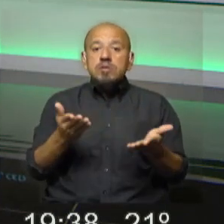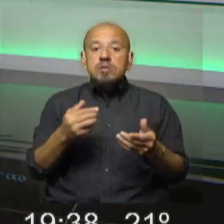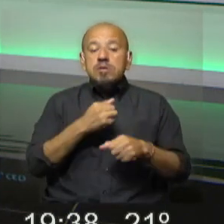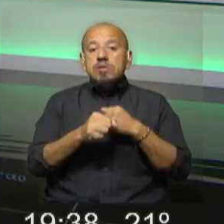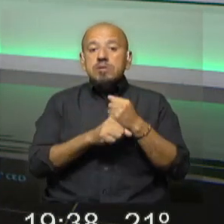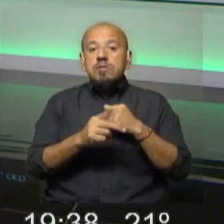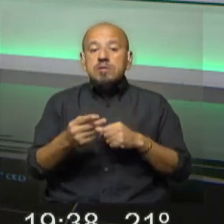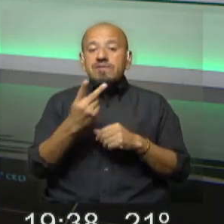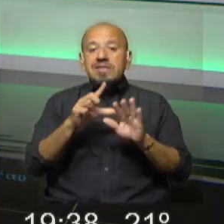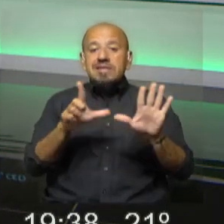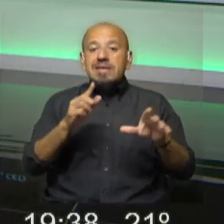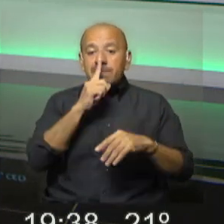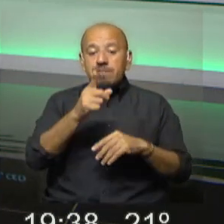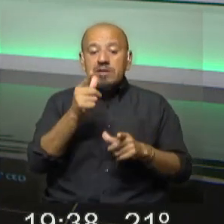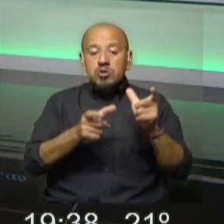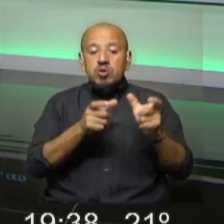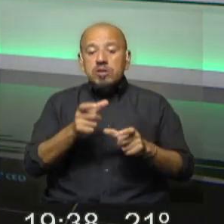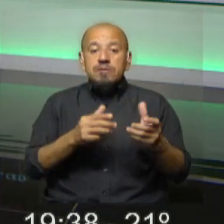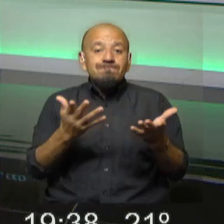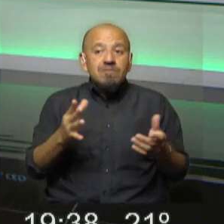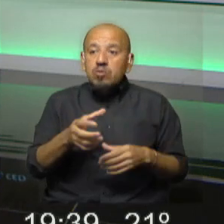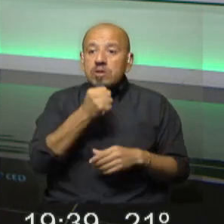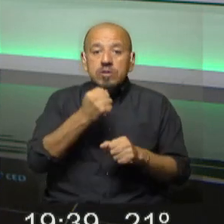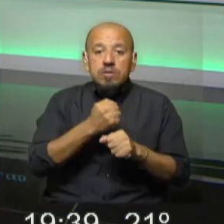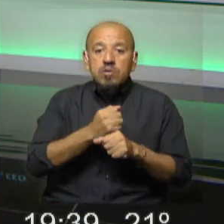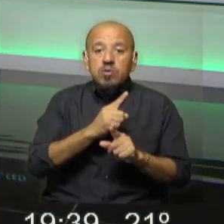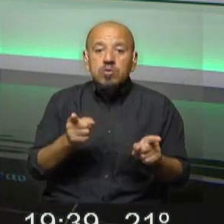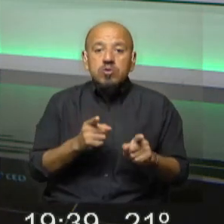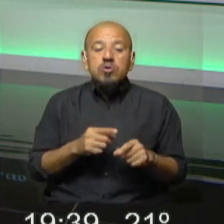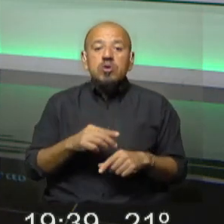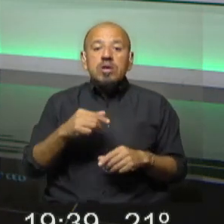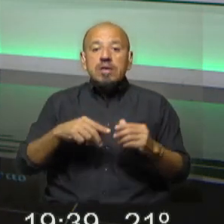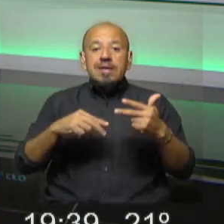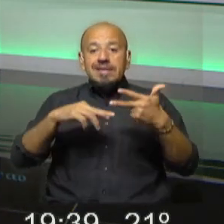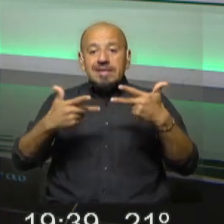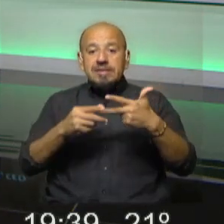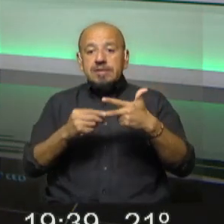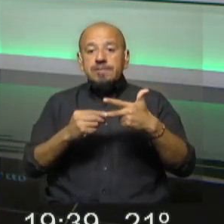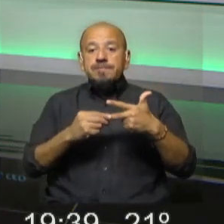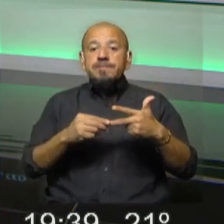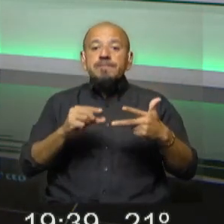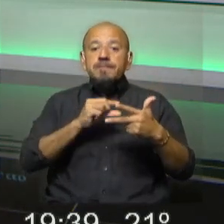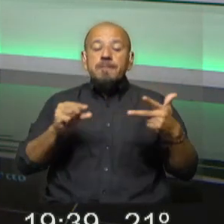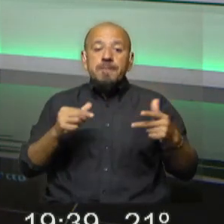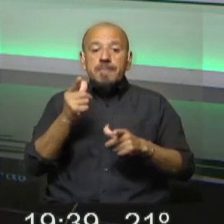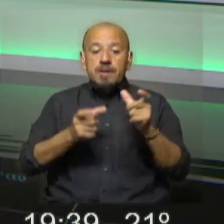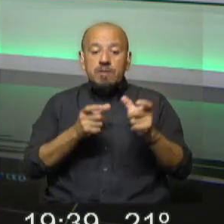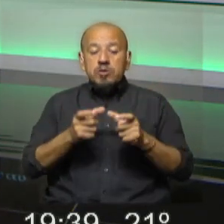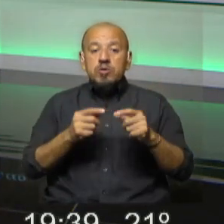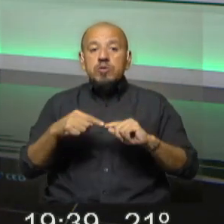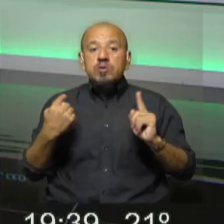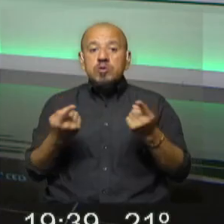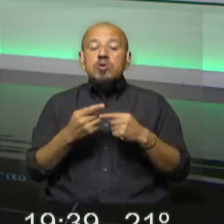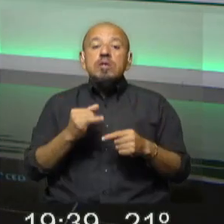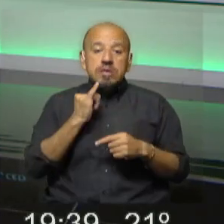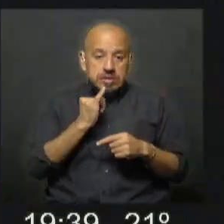año de cerca de 27.000 personas. Y además le sumamos los subempleados. ¿Dónde están los subempleados? Son personas que pertenecen al universo de